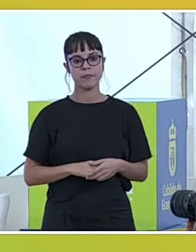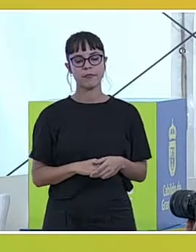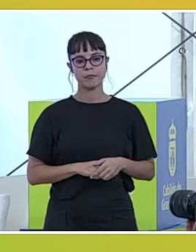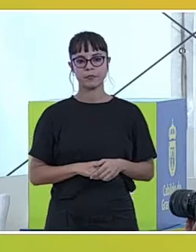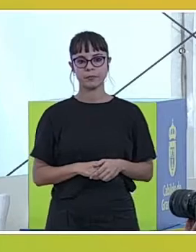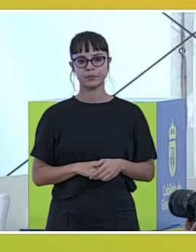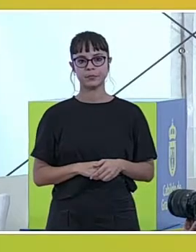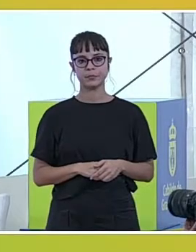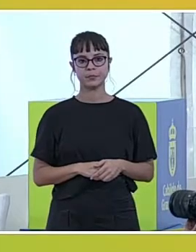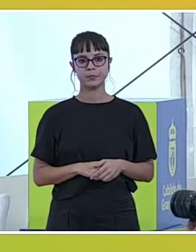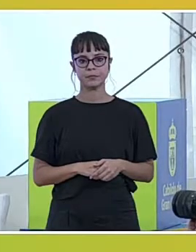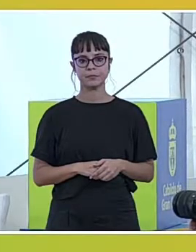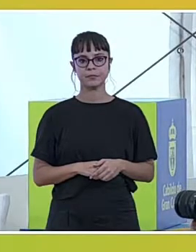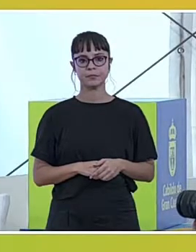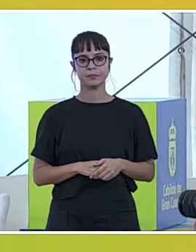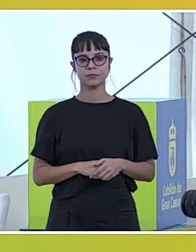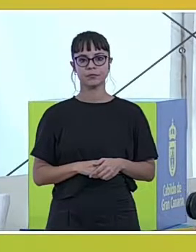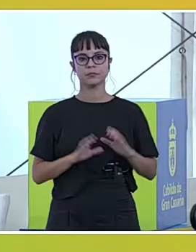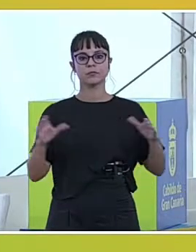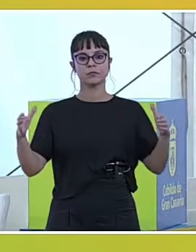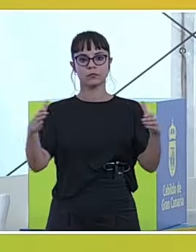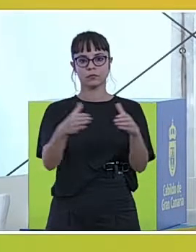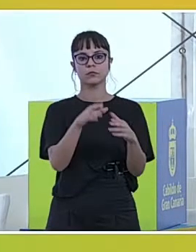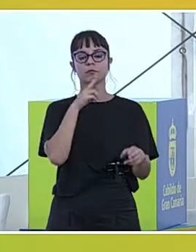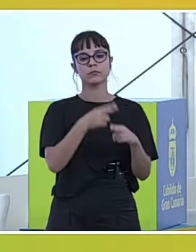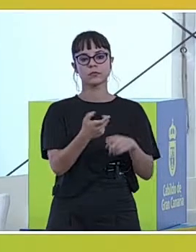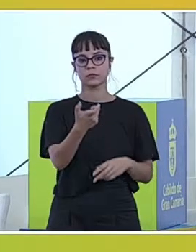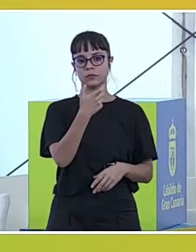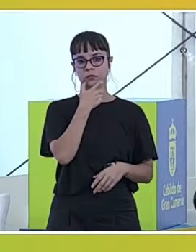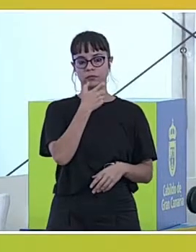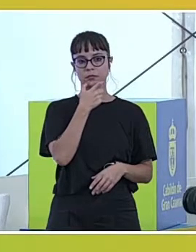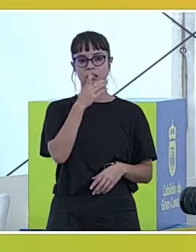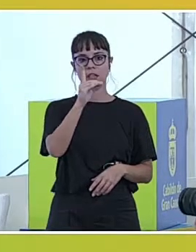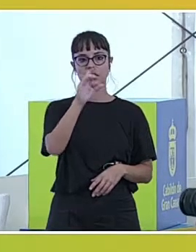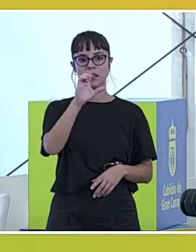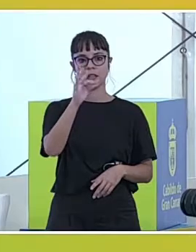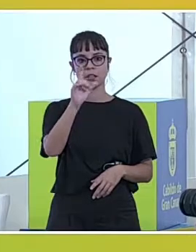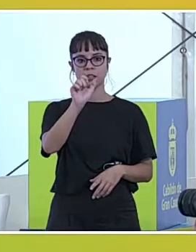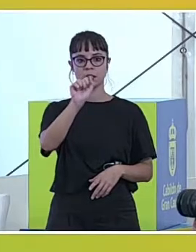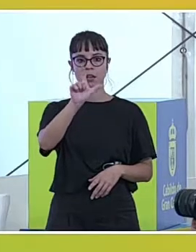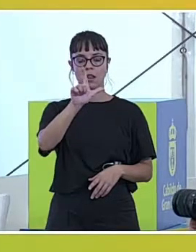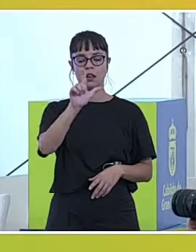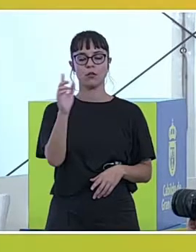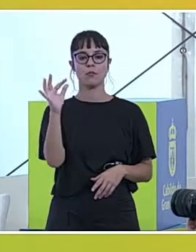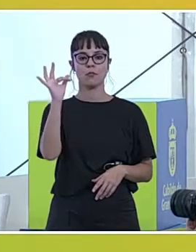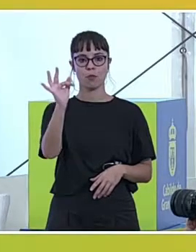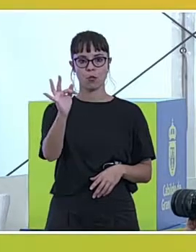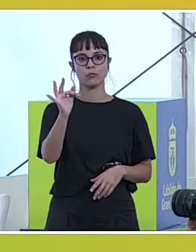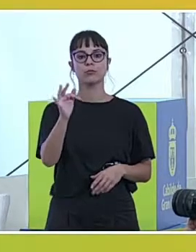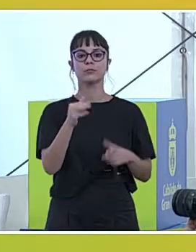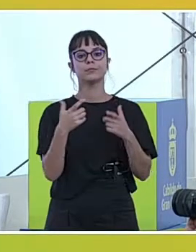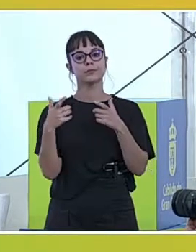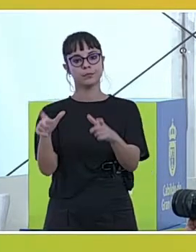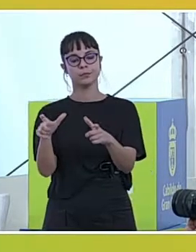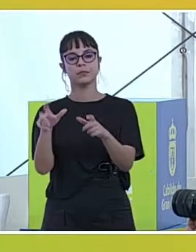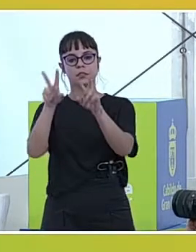Dentro de la plataforma de SalPlus Desalination Living Lab se abre una línea de investigación aplicada en el